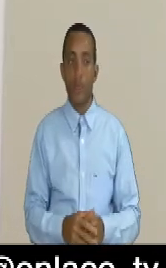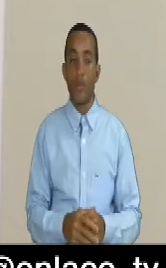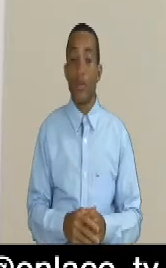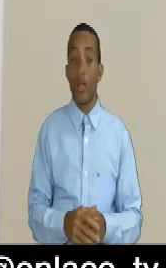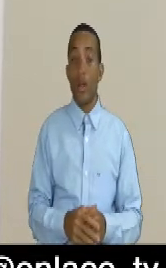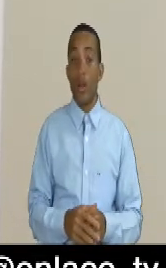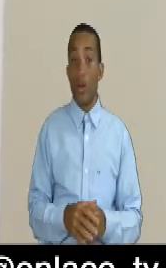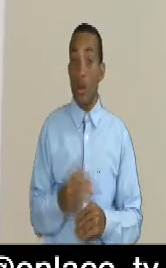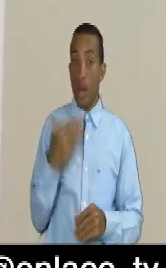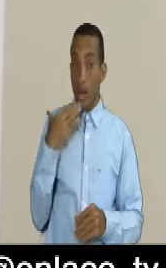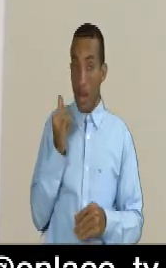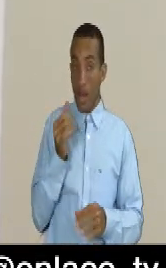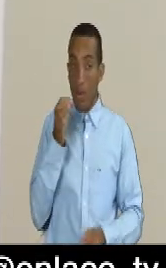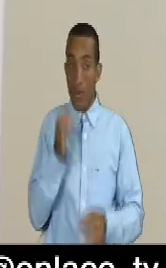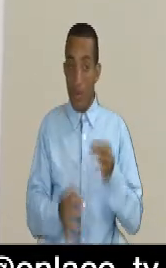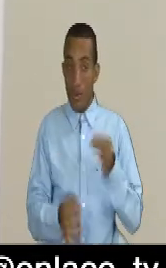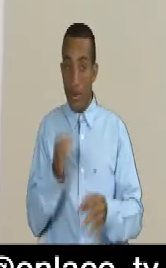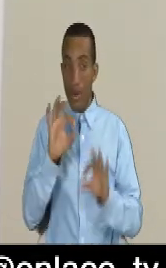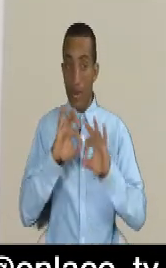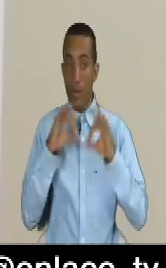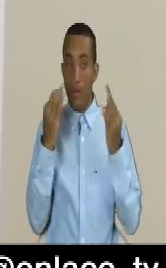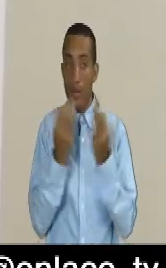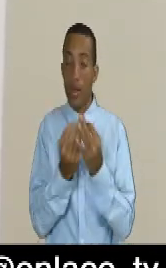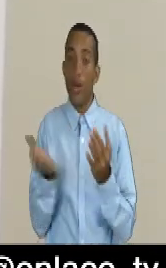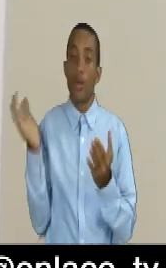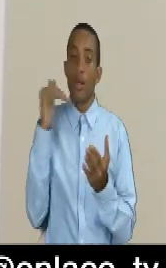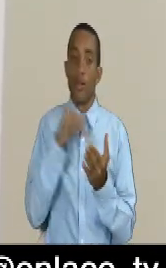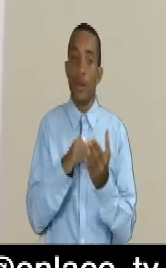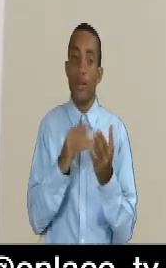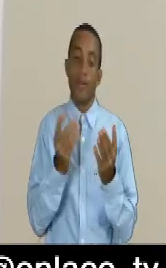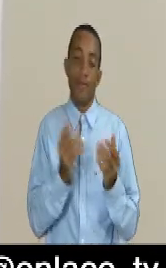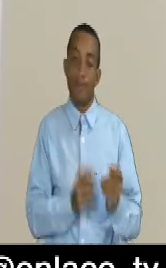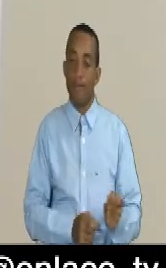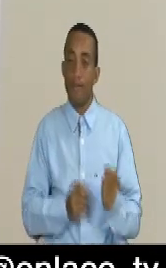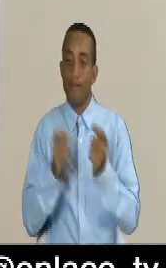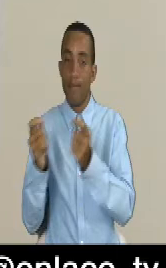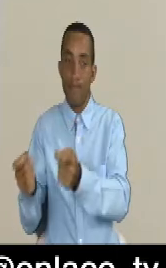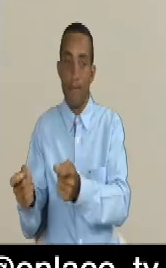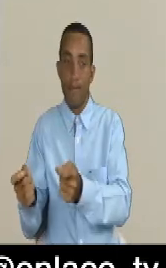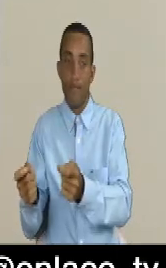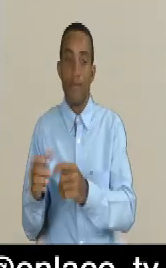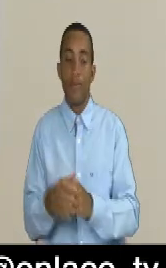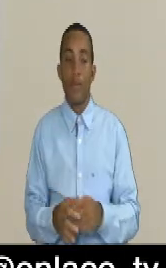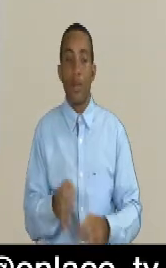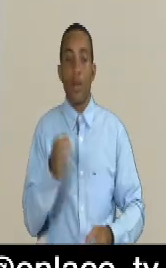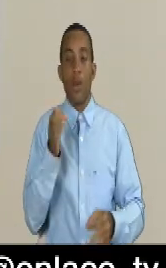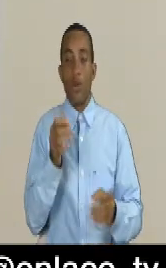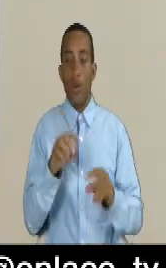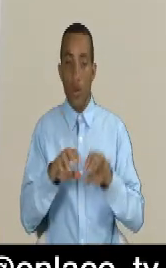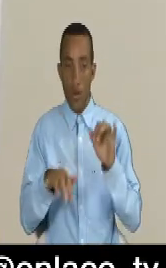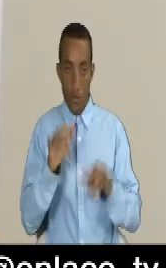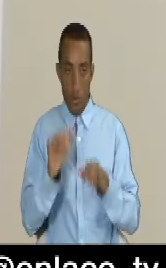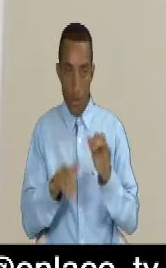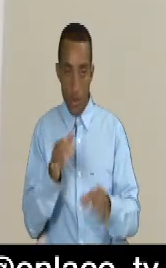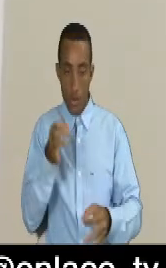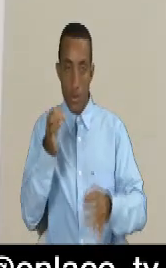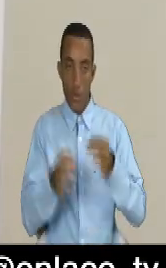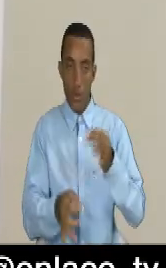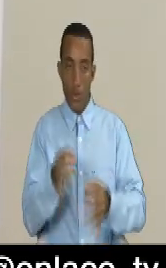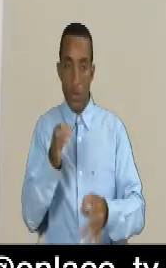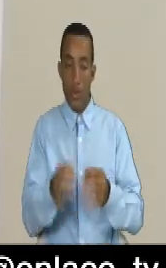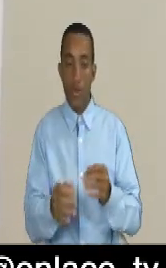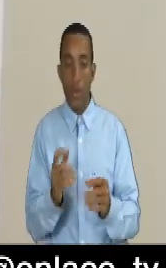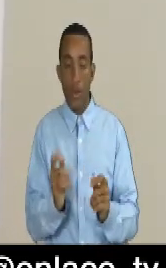familia es sencillamente devolver el expediente a la oficina judicial para que la oficina lo remita al juez penal de